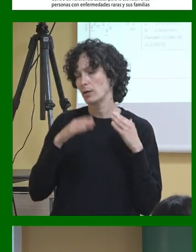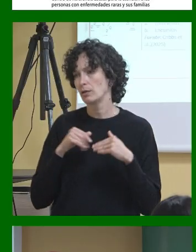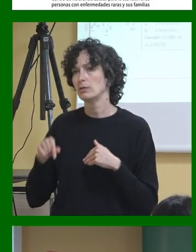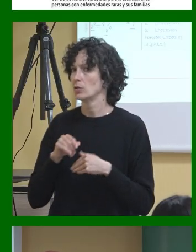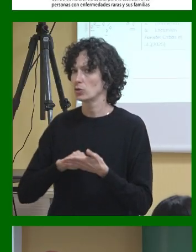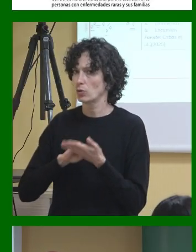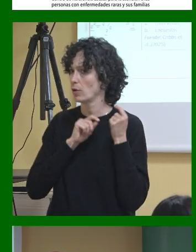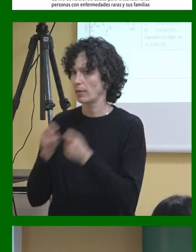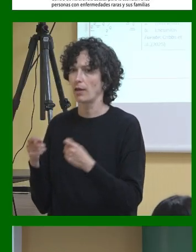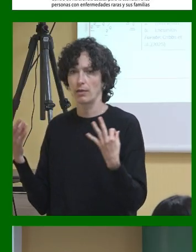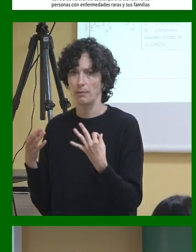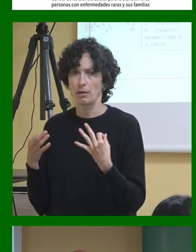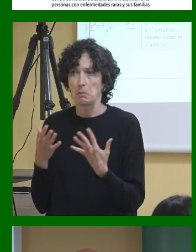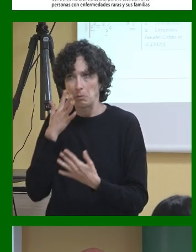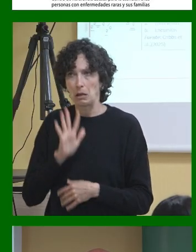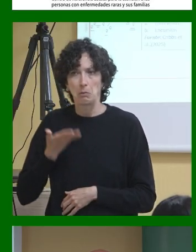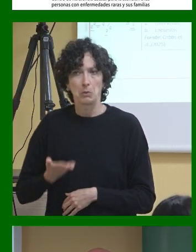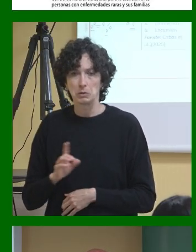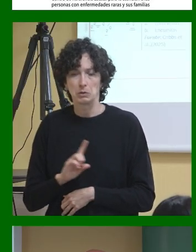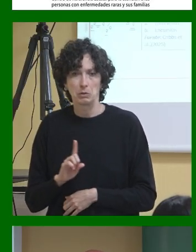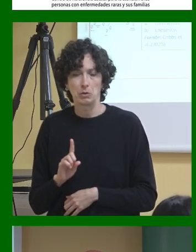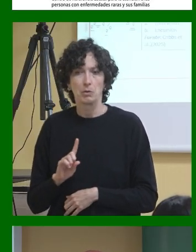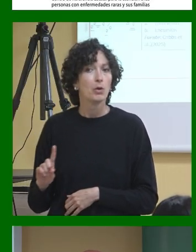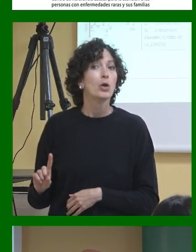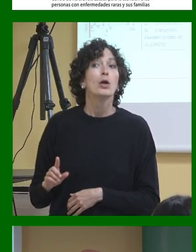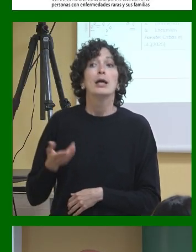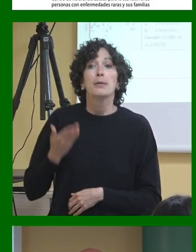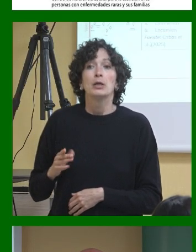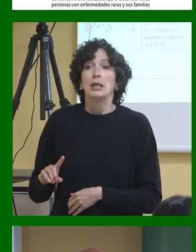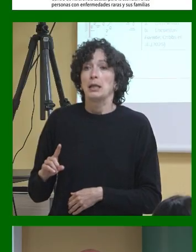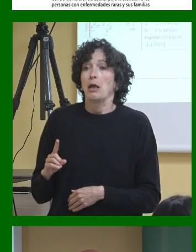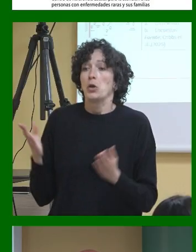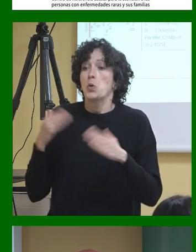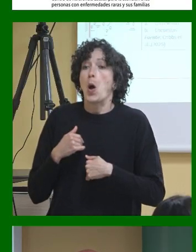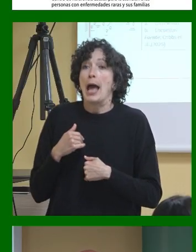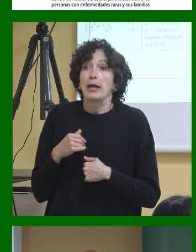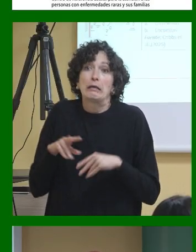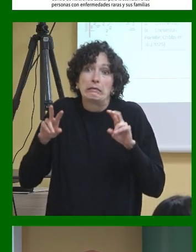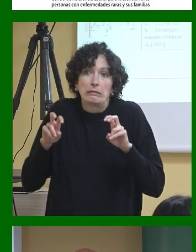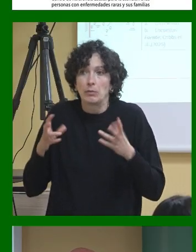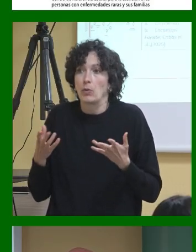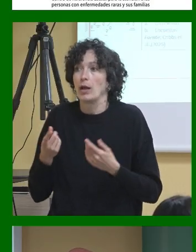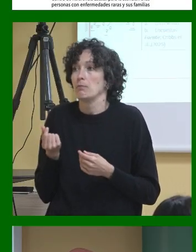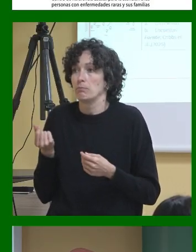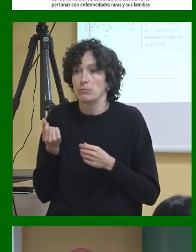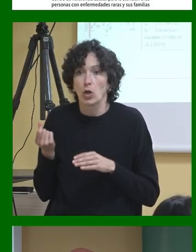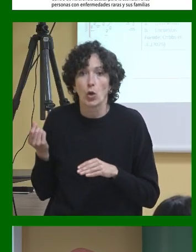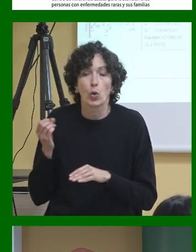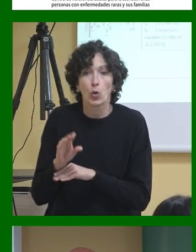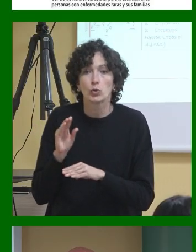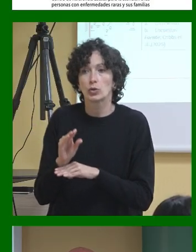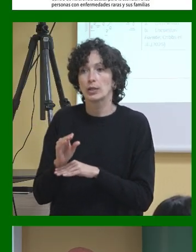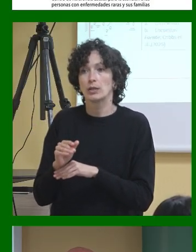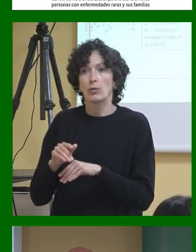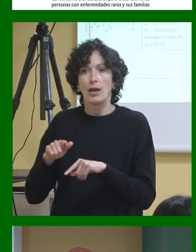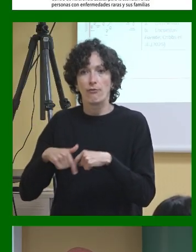muy poco. Y de lo que importa son, sobre todo, los costes que tienen que asumir, la sobrecarga familiar y la productividad que pierden. Es